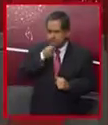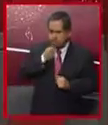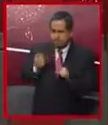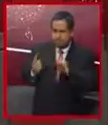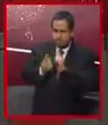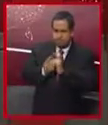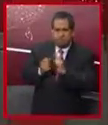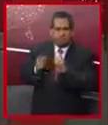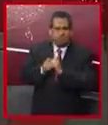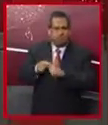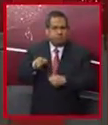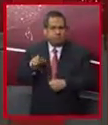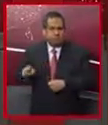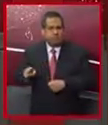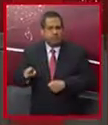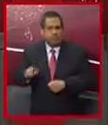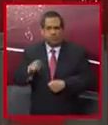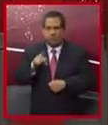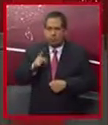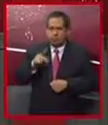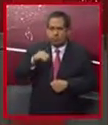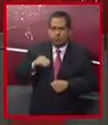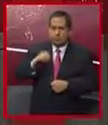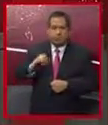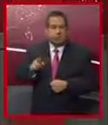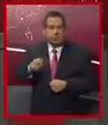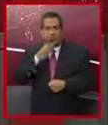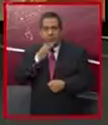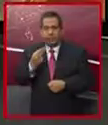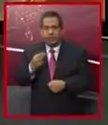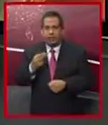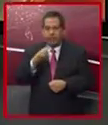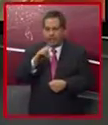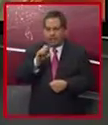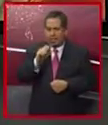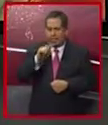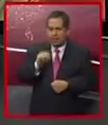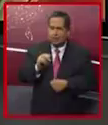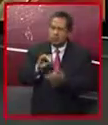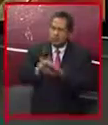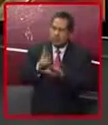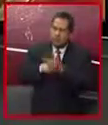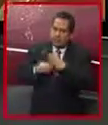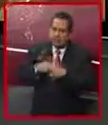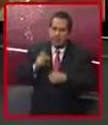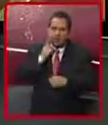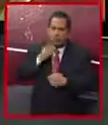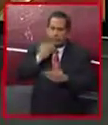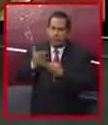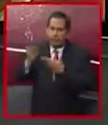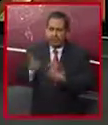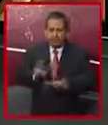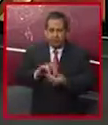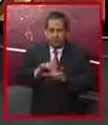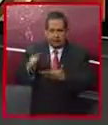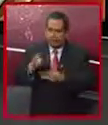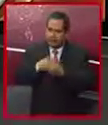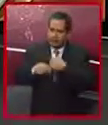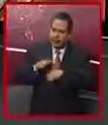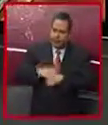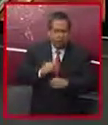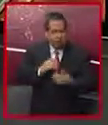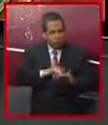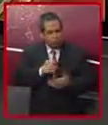coordinador parlamentario del Partido Movimiento Ciudadano, Clemente Castañeda, a quien agradecemos que nos haya dado unos minutos en su agenda. Diputado, bienvenido. Gracias por atender gracias, Lagos.